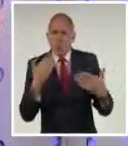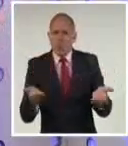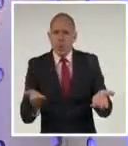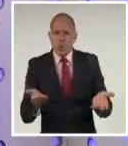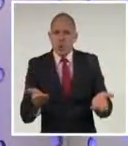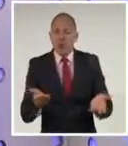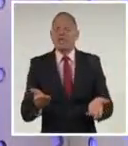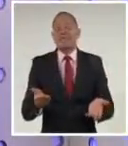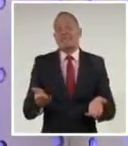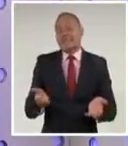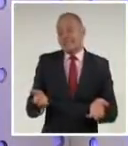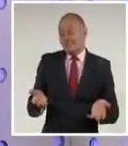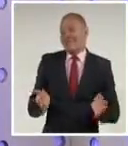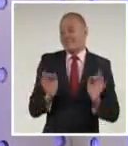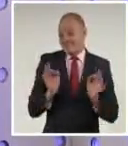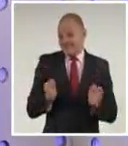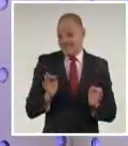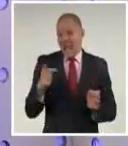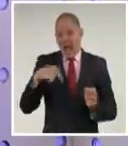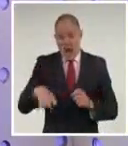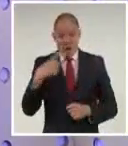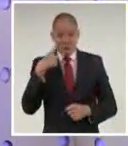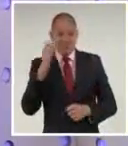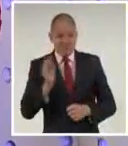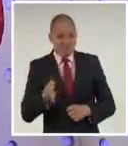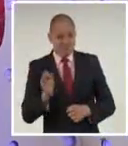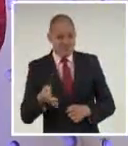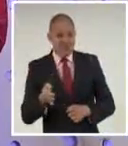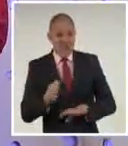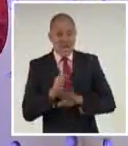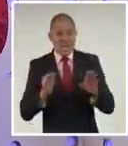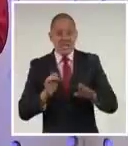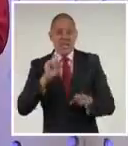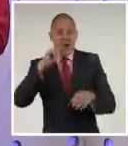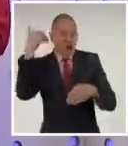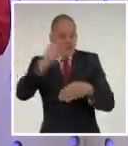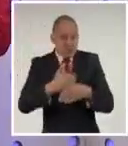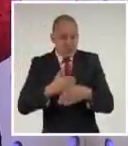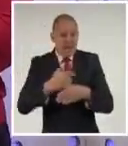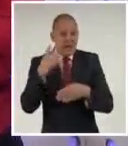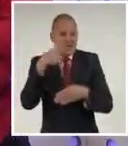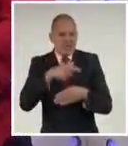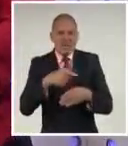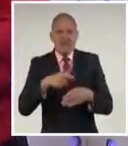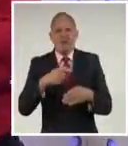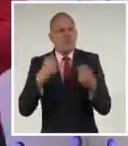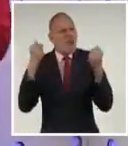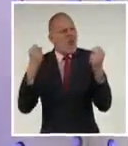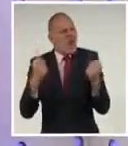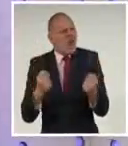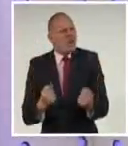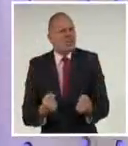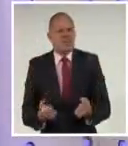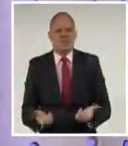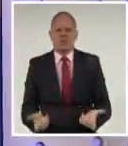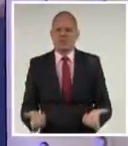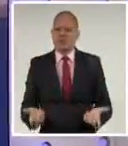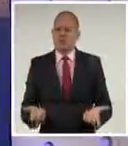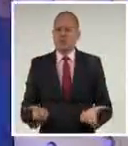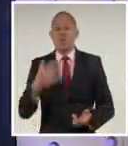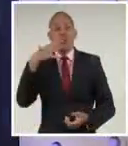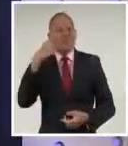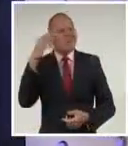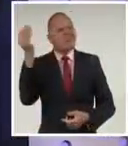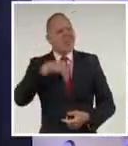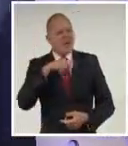engorda el bloqueo, un entramado que crece sobre todo a partir de las administraciones, y es muy importante tratar de entender qué tiene